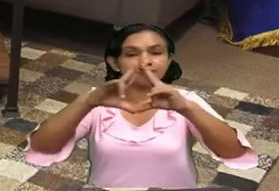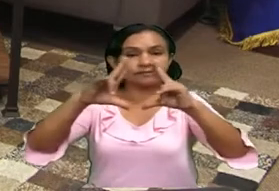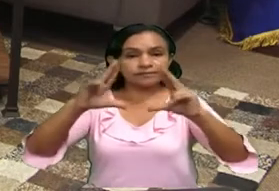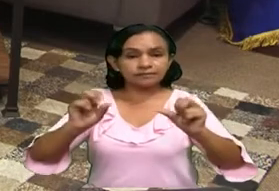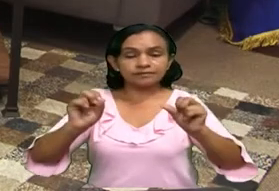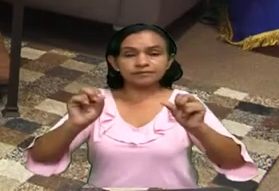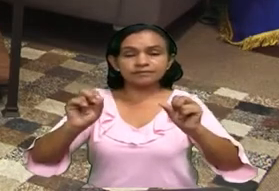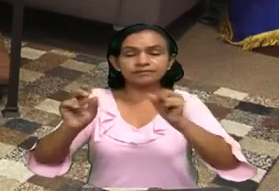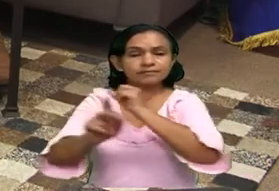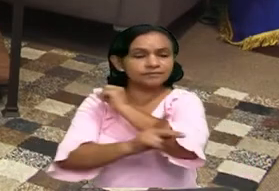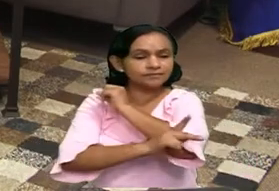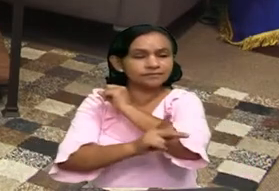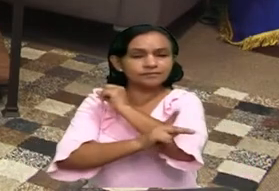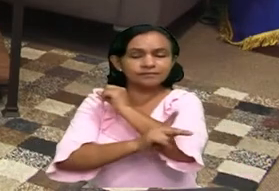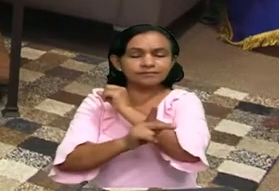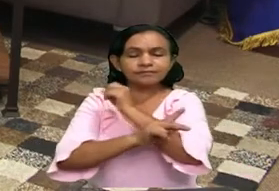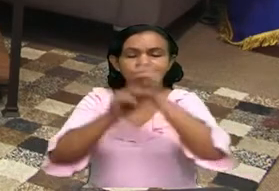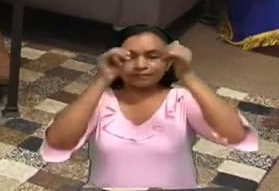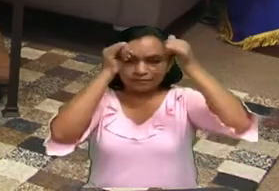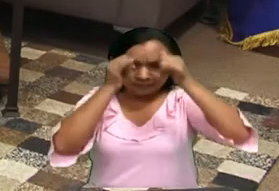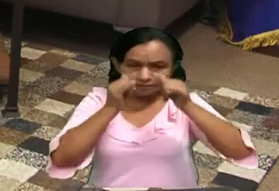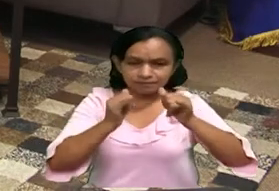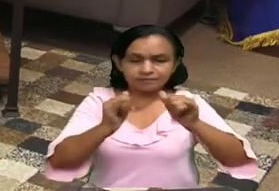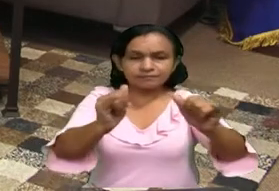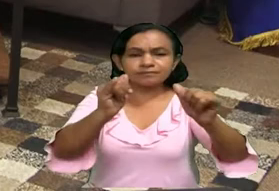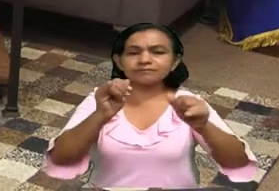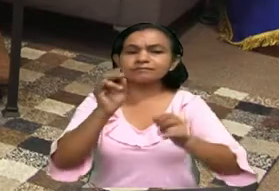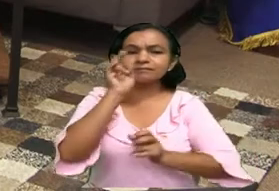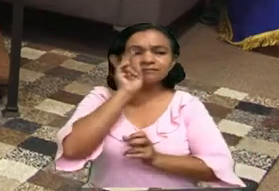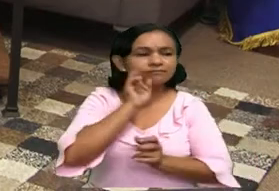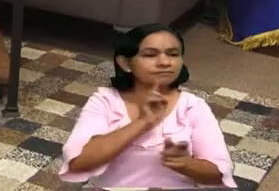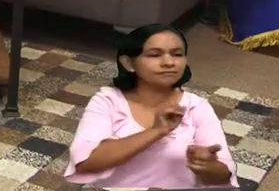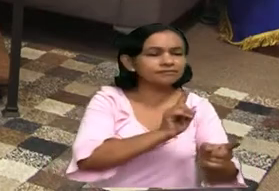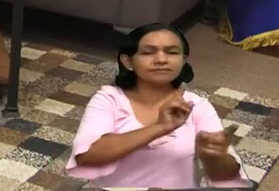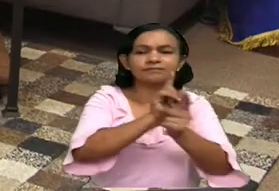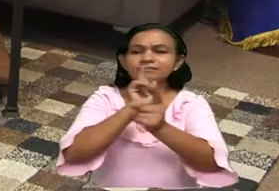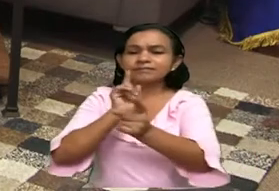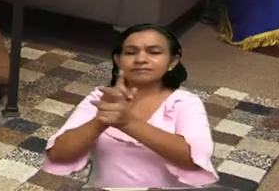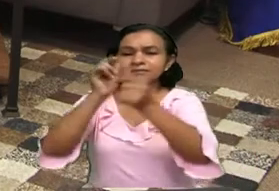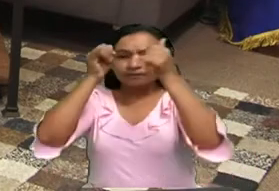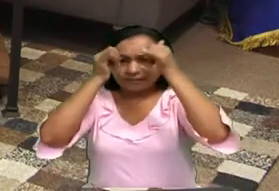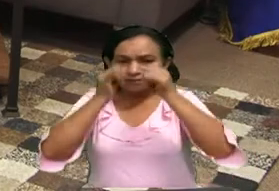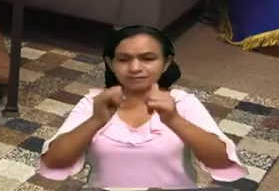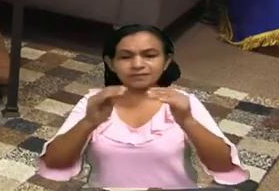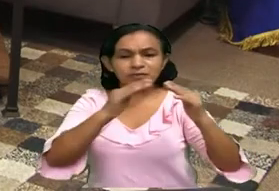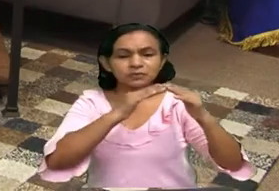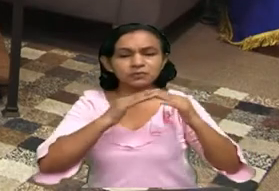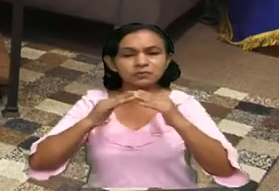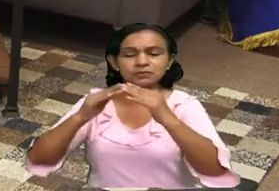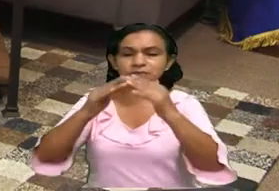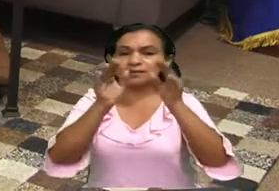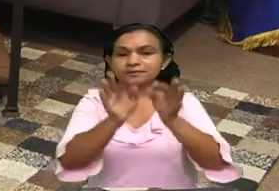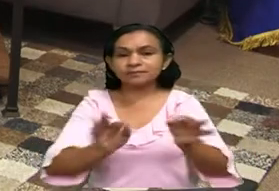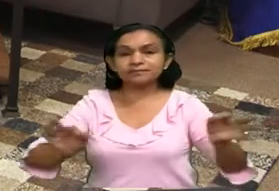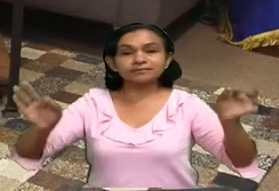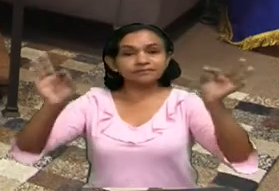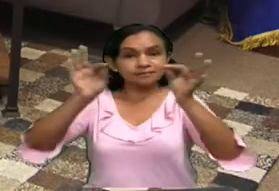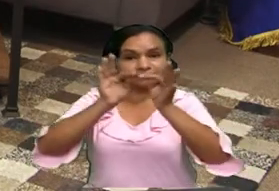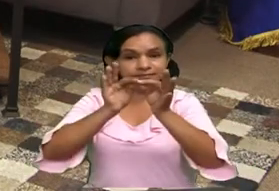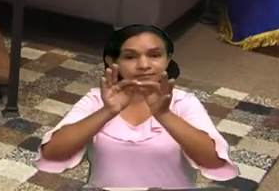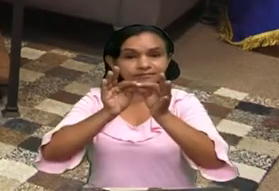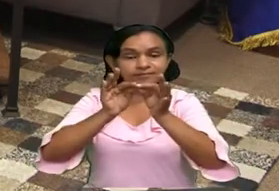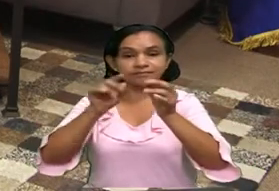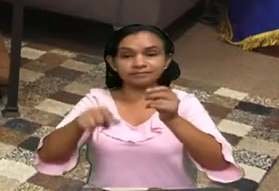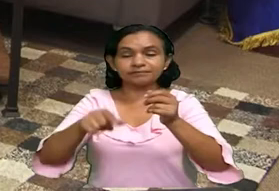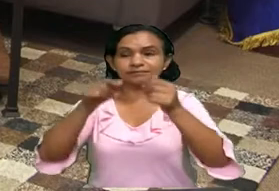un país netamente ganadero. Encontramos ganado hasta en las ciudades más importantes del país. Vos ves que ahí anda